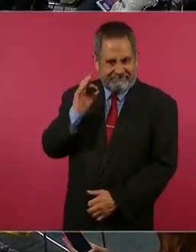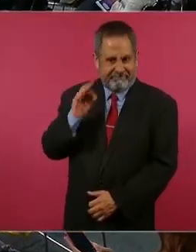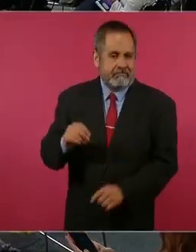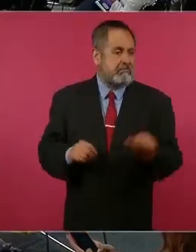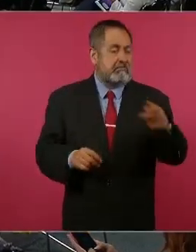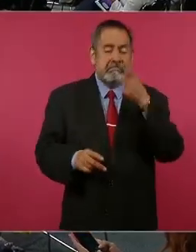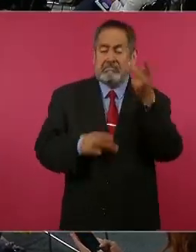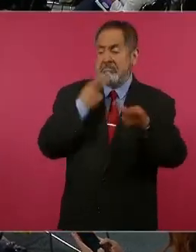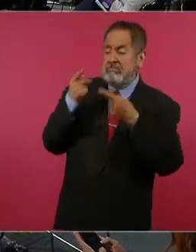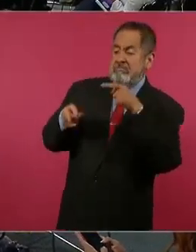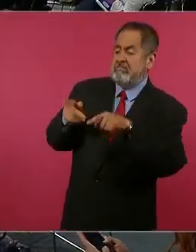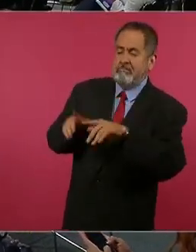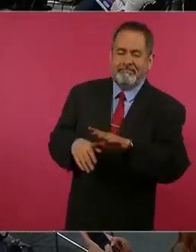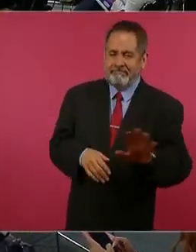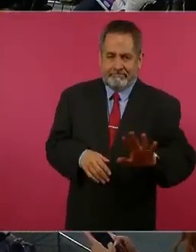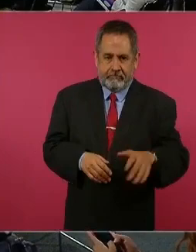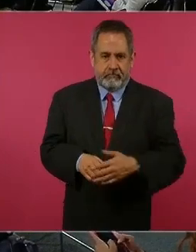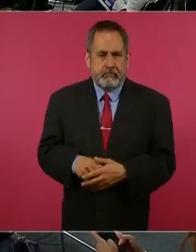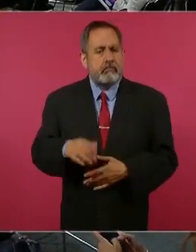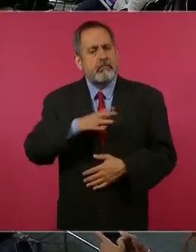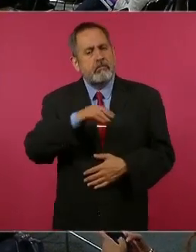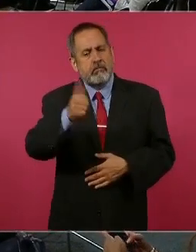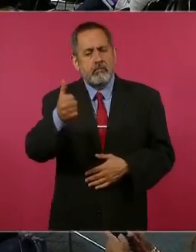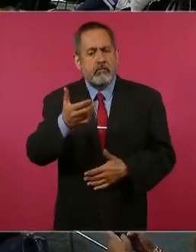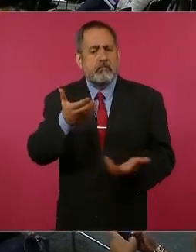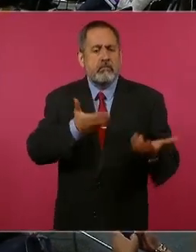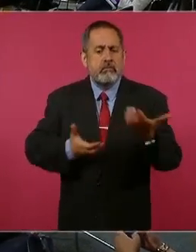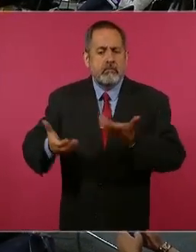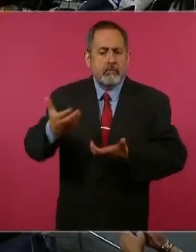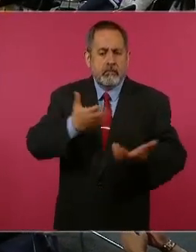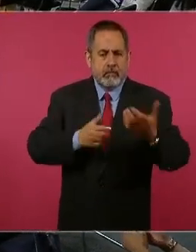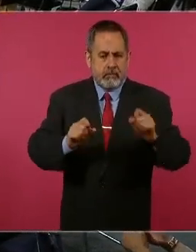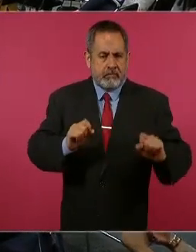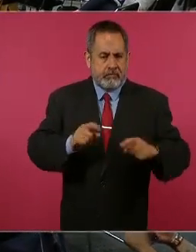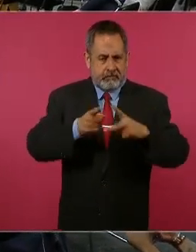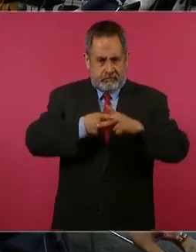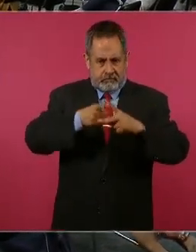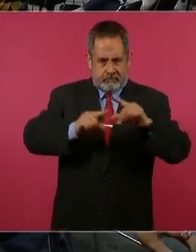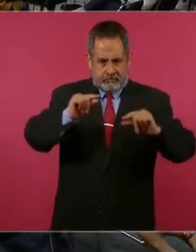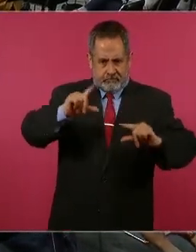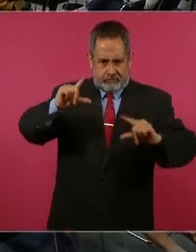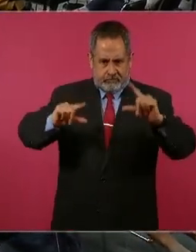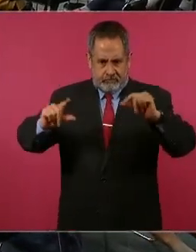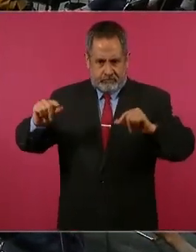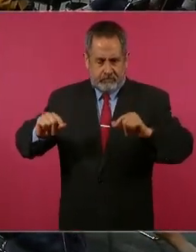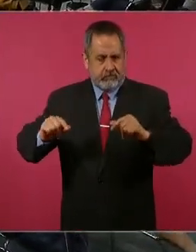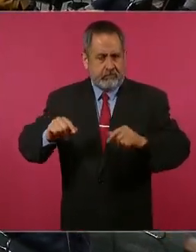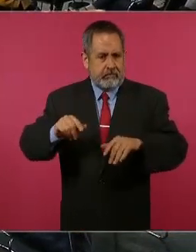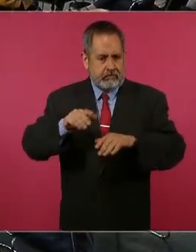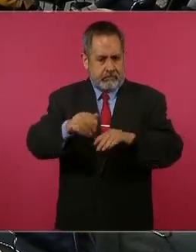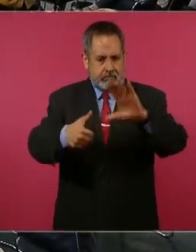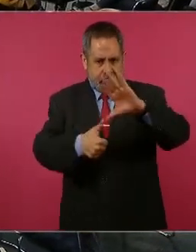hay una gráfica sobre comercio en América del Norte